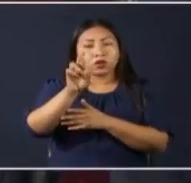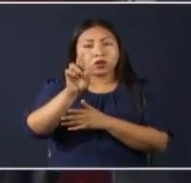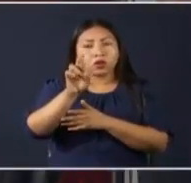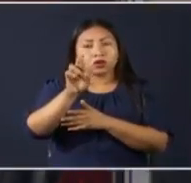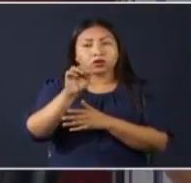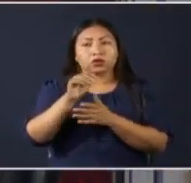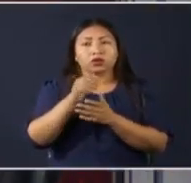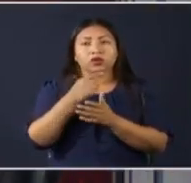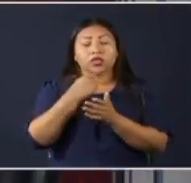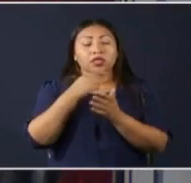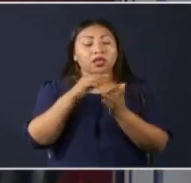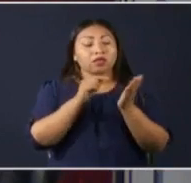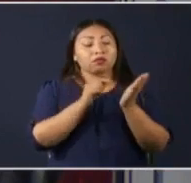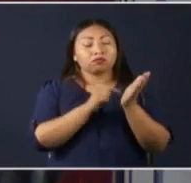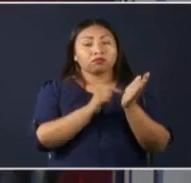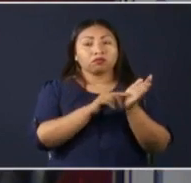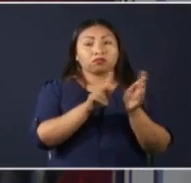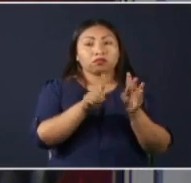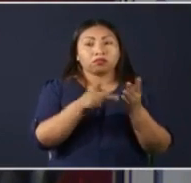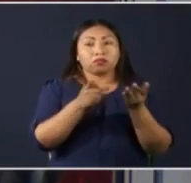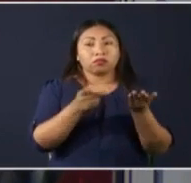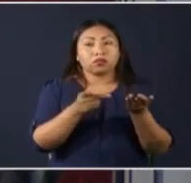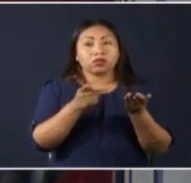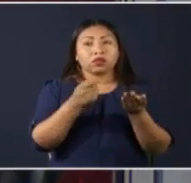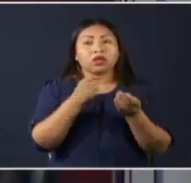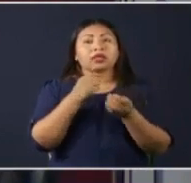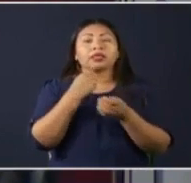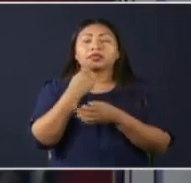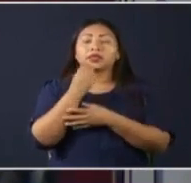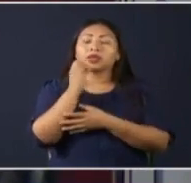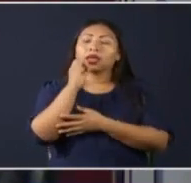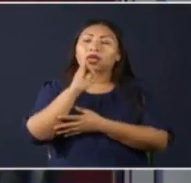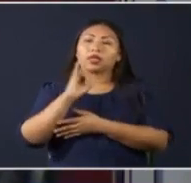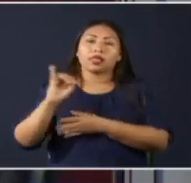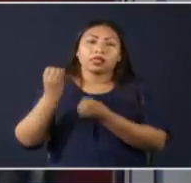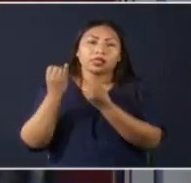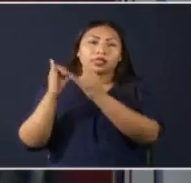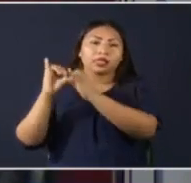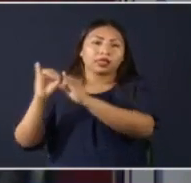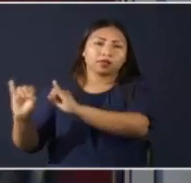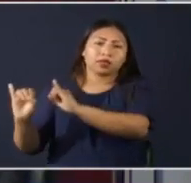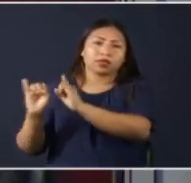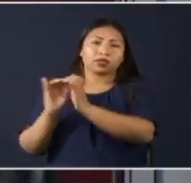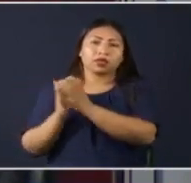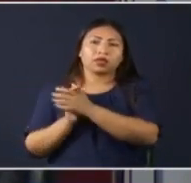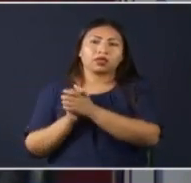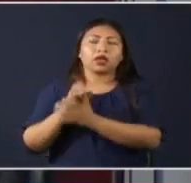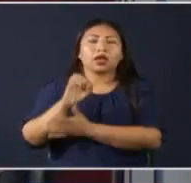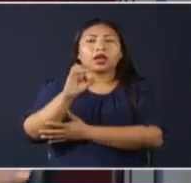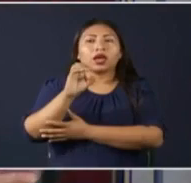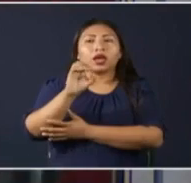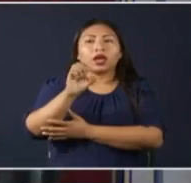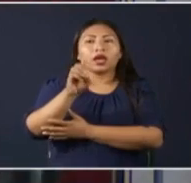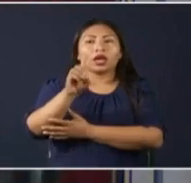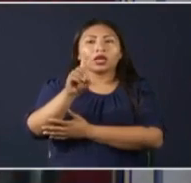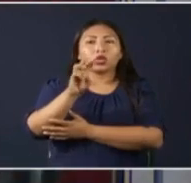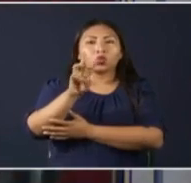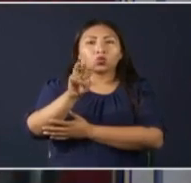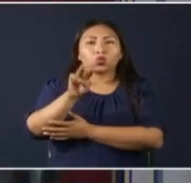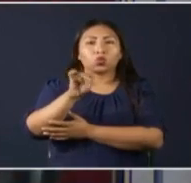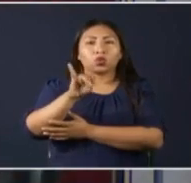al político y ahora al disque independiente Edwin Cabrera. Y digo al